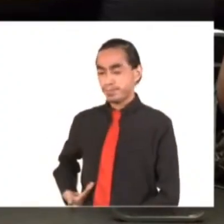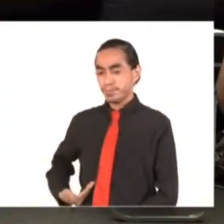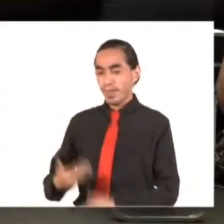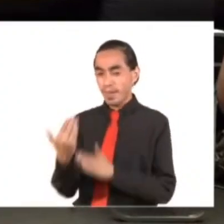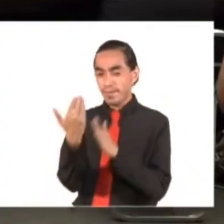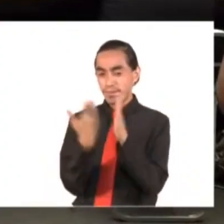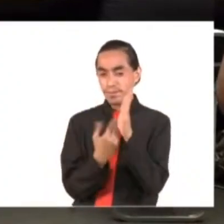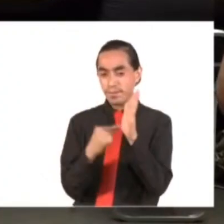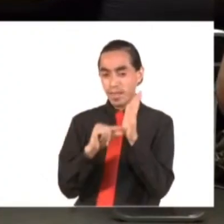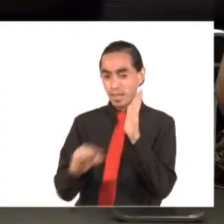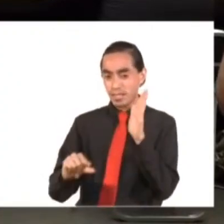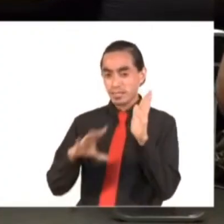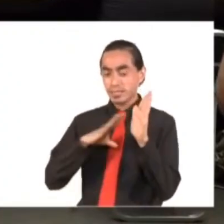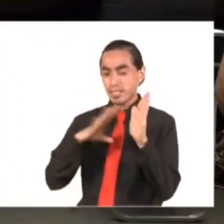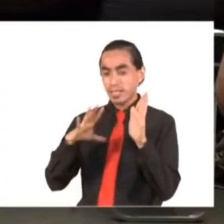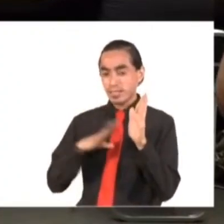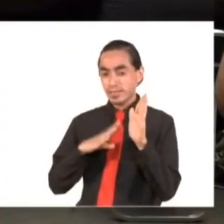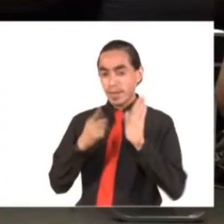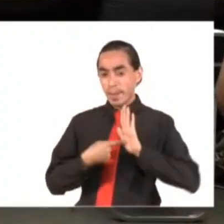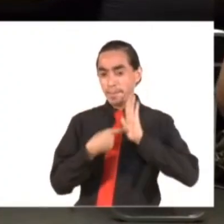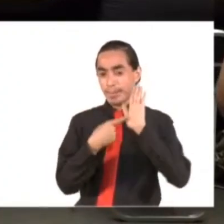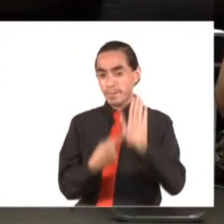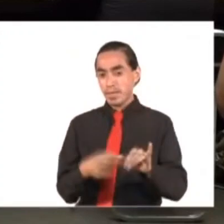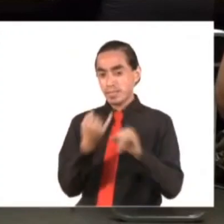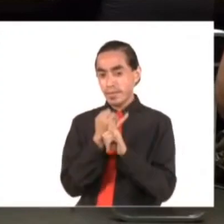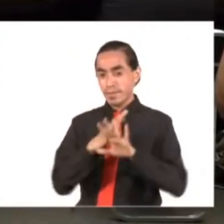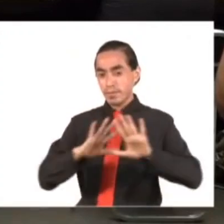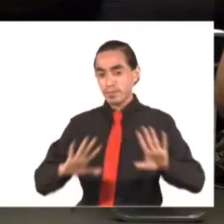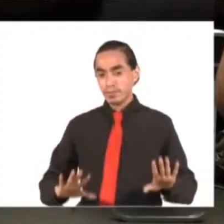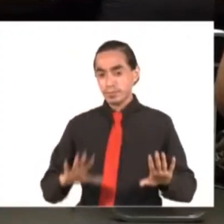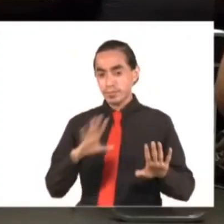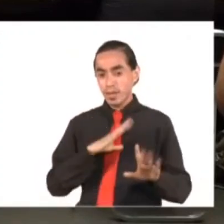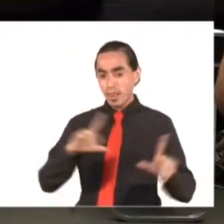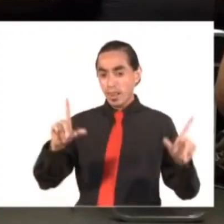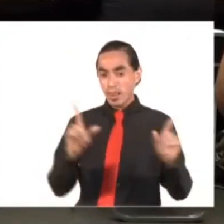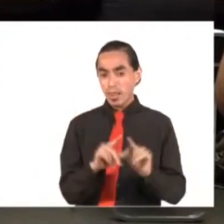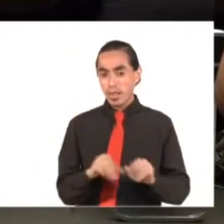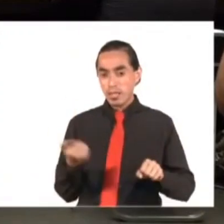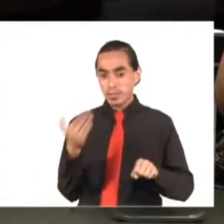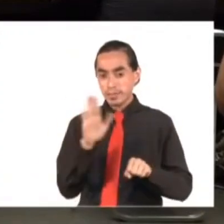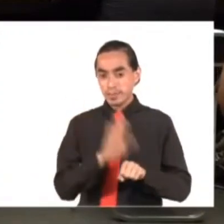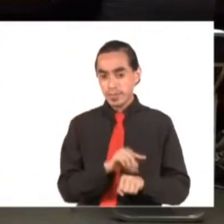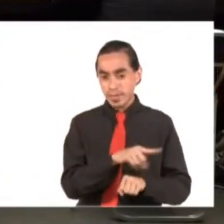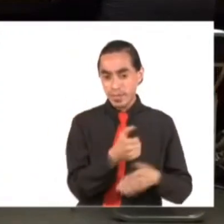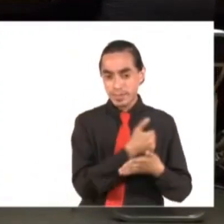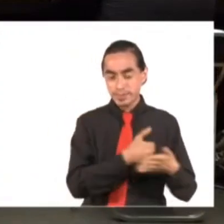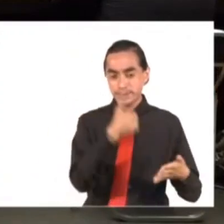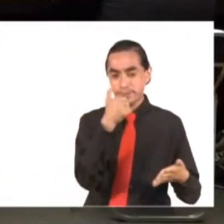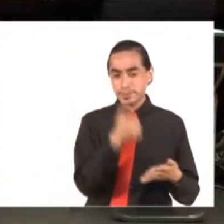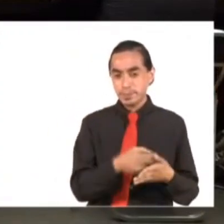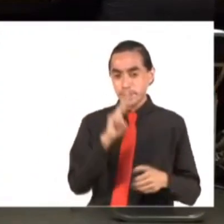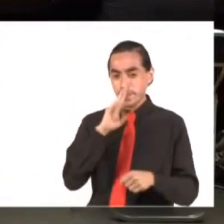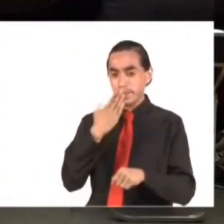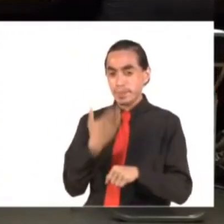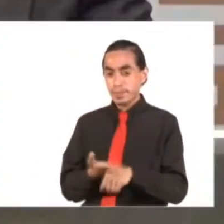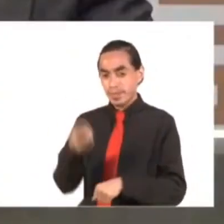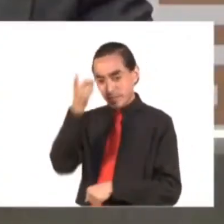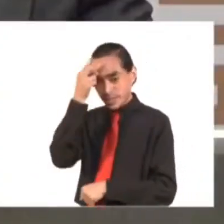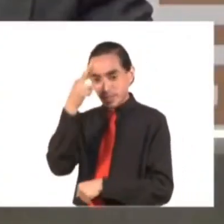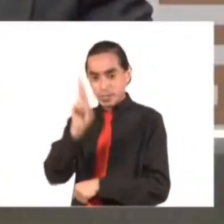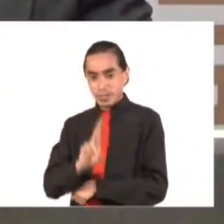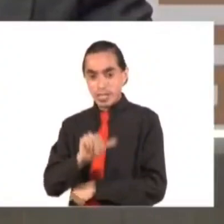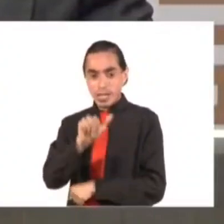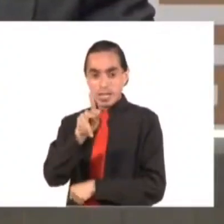nuestro siguiente punto en el orden del día es la presentación del informe sobre la simplificación administrativa en la ciudad a cargo del director de